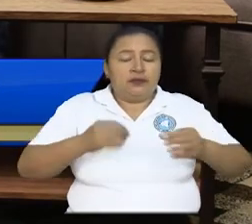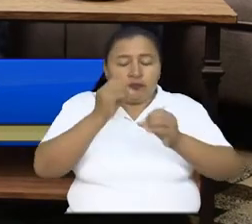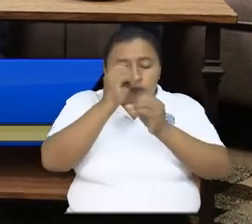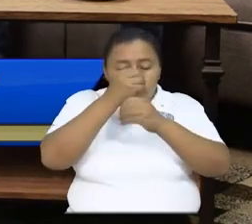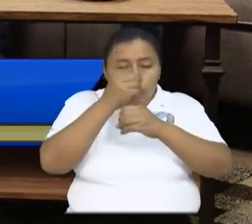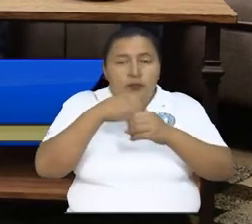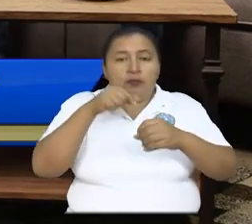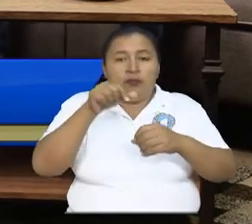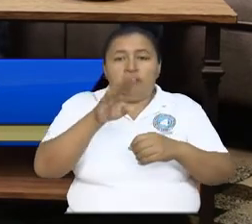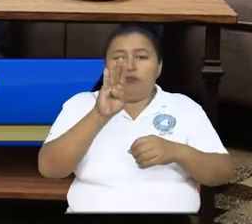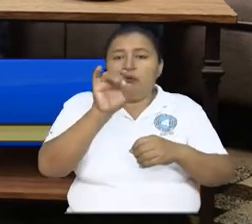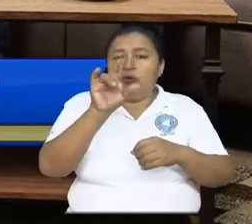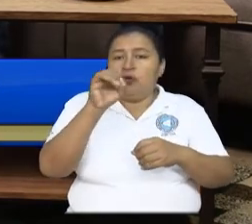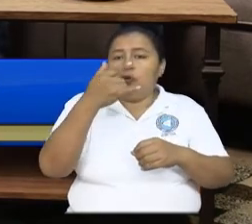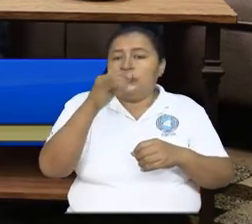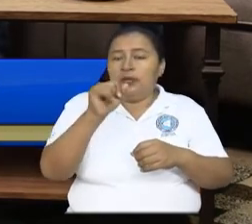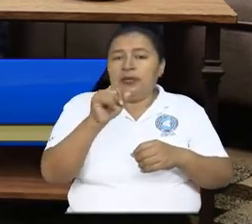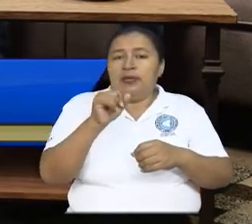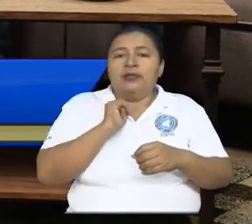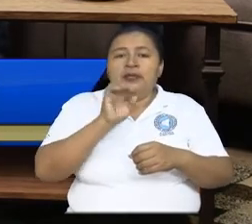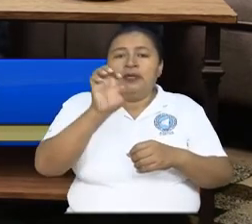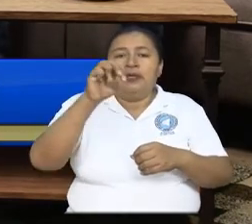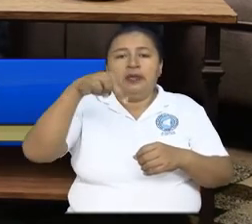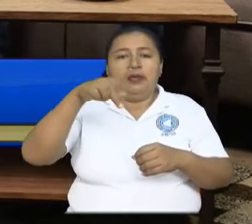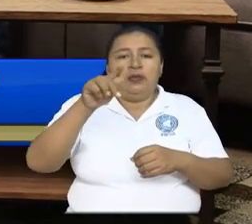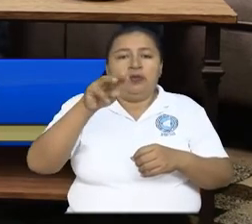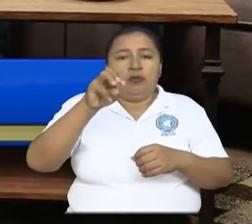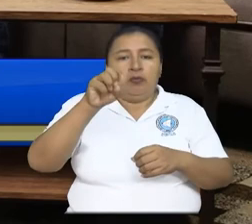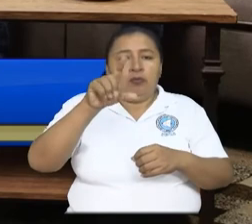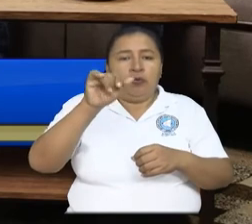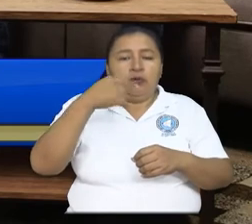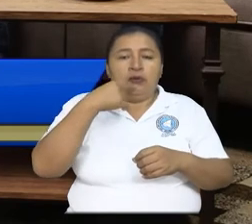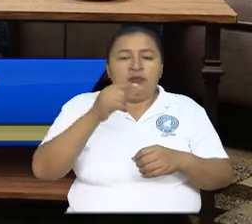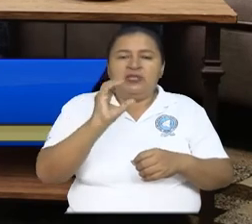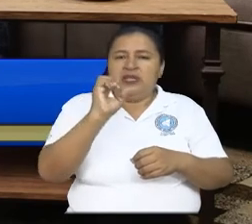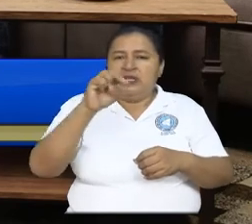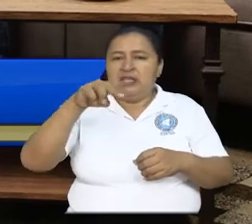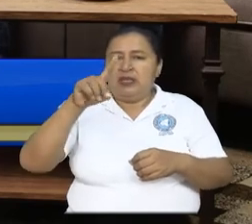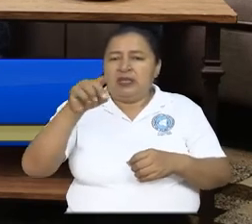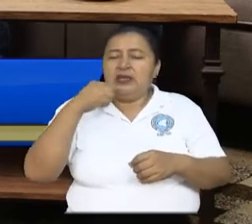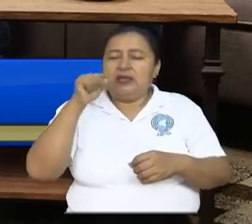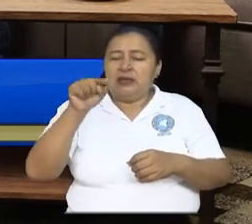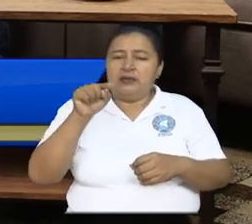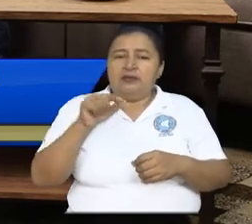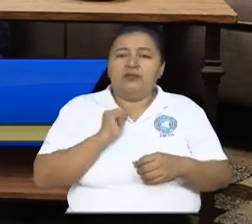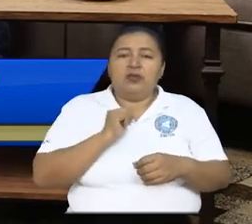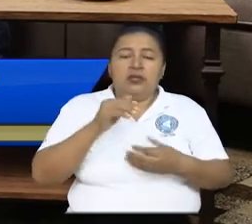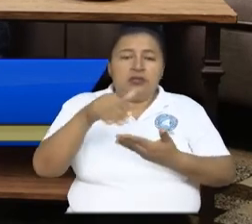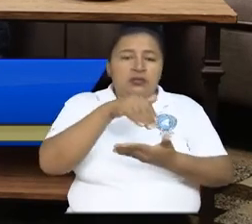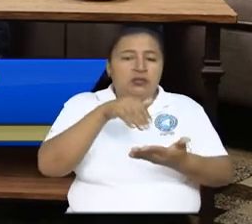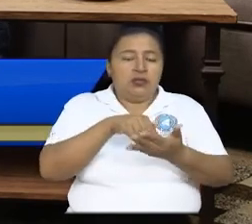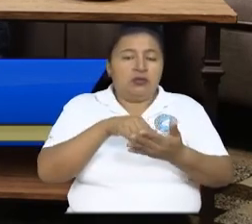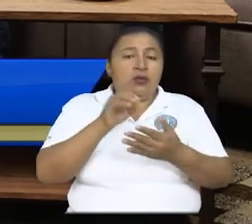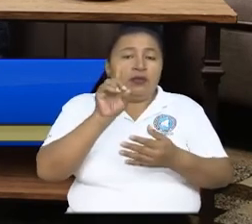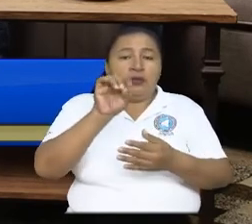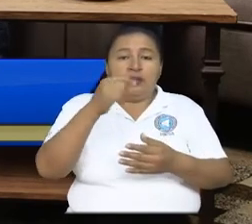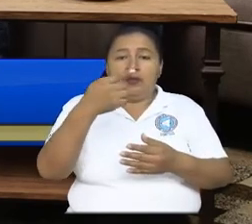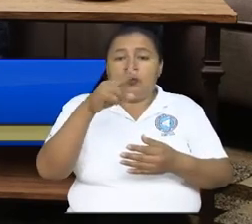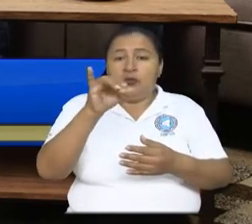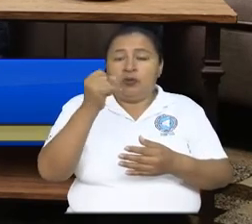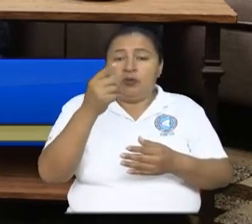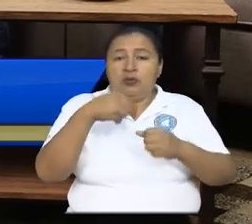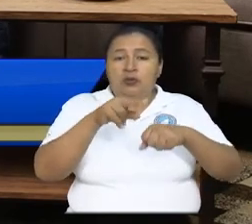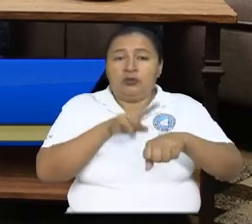molecular de entomología en el cdn de s el centro diagnóstico nacional que